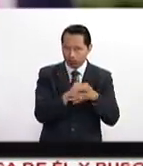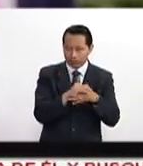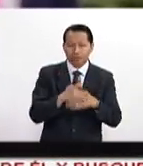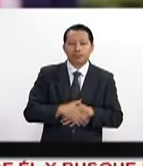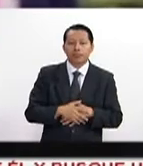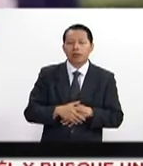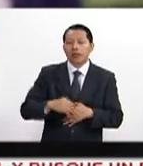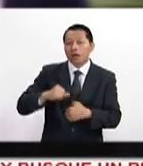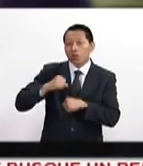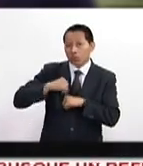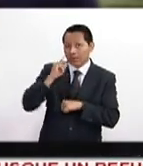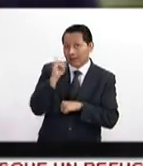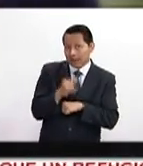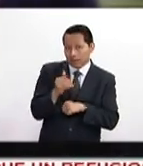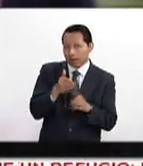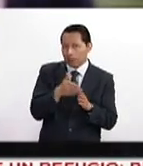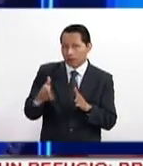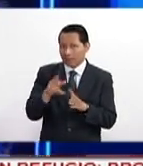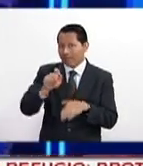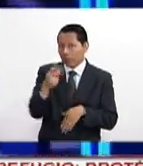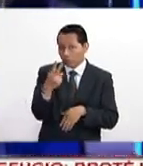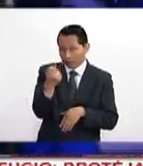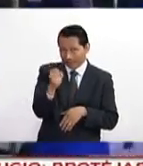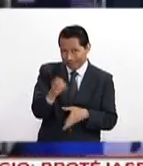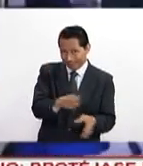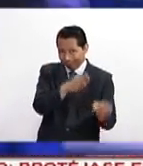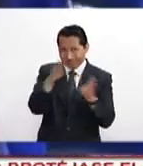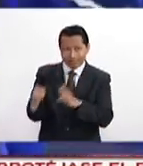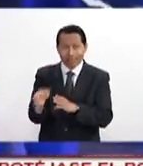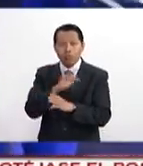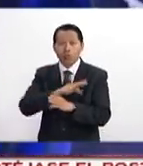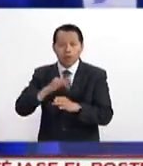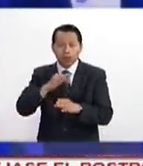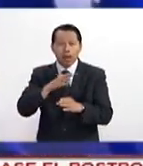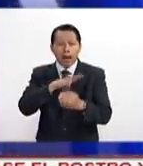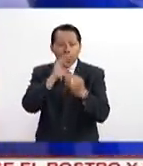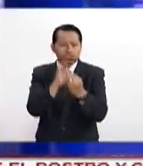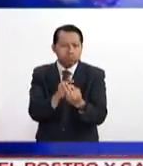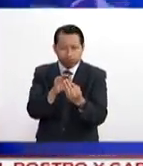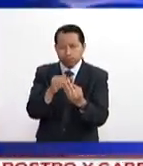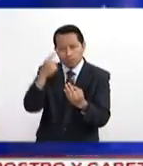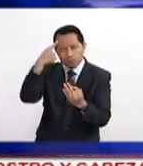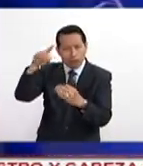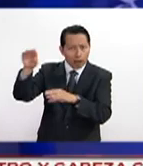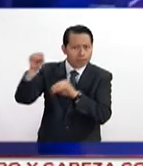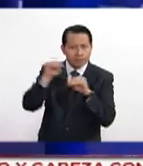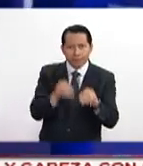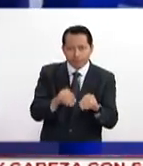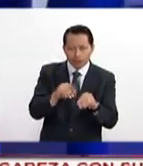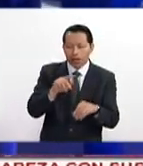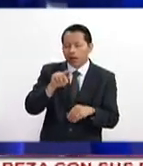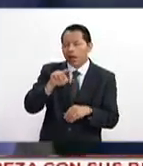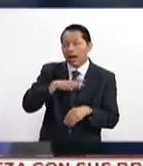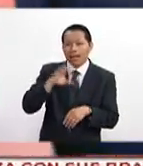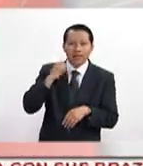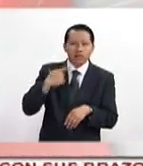Autoridades italianas aplazan hasta el 21 de septiembre la audiencia de extradición del exgobernador de Tamaulipas, Tomás